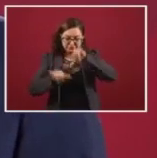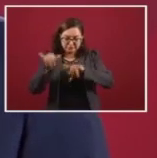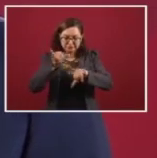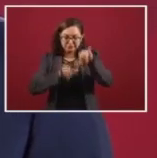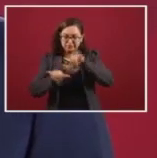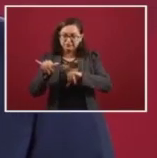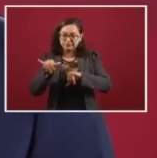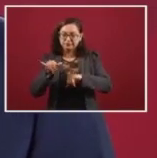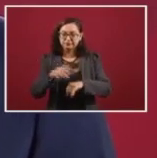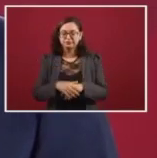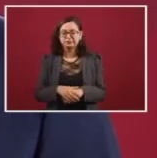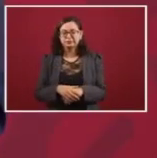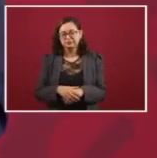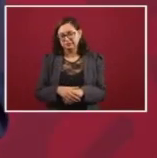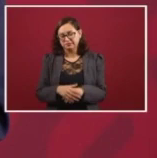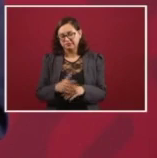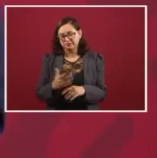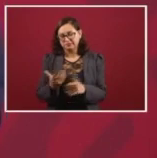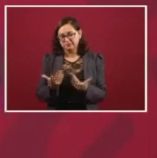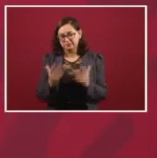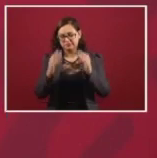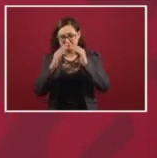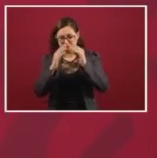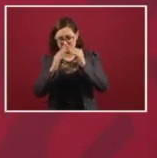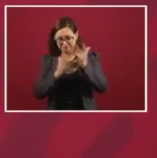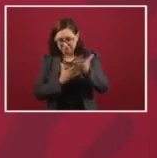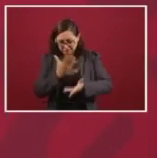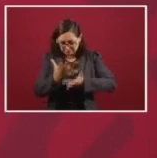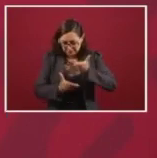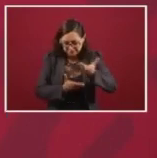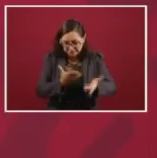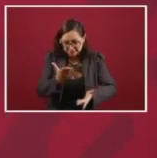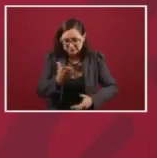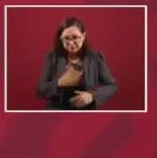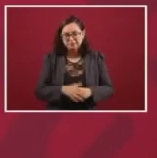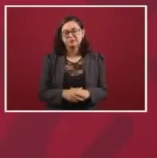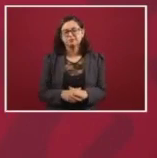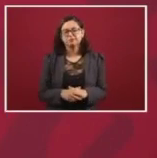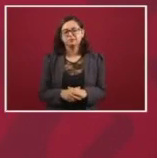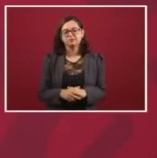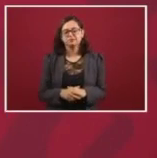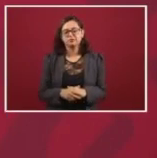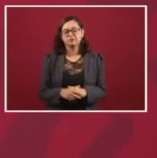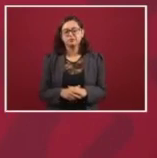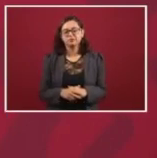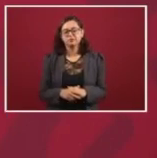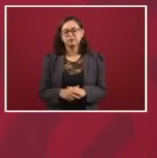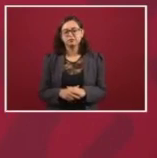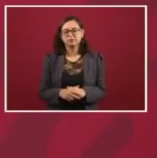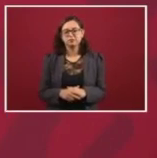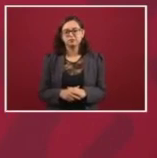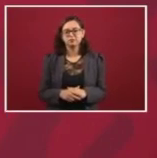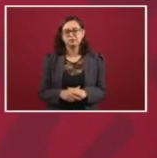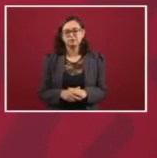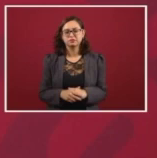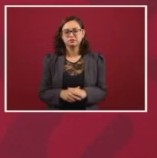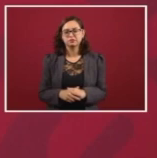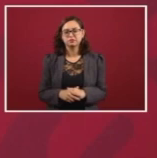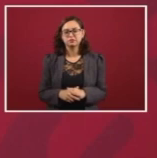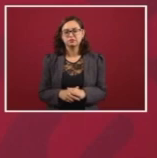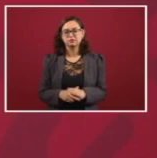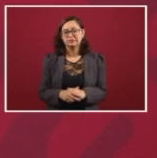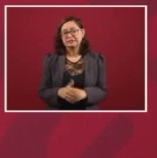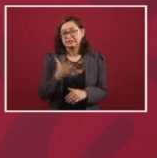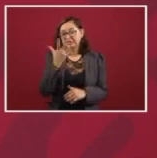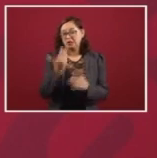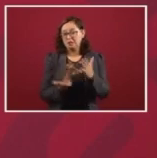allá en la casa de ustedes, me hacen el favor de irme a tomar sangre a las